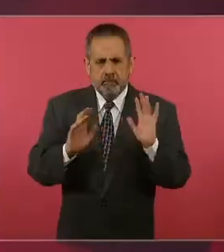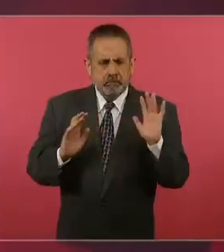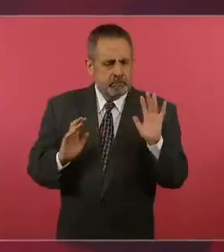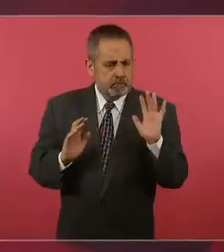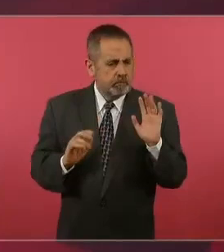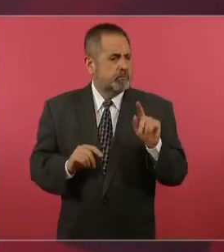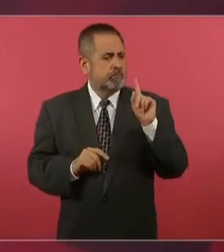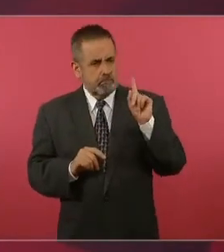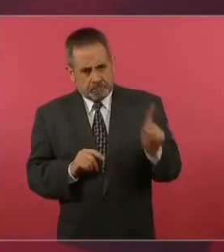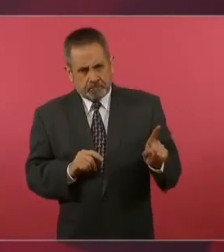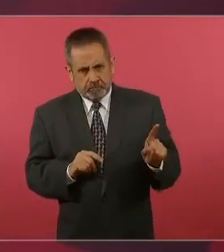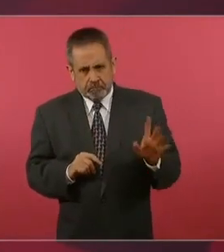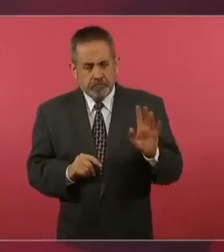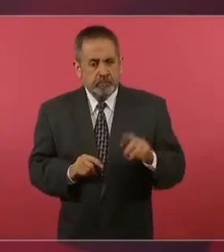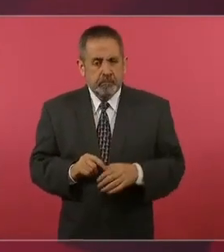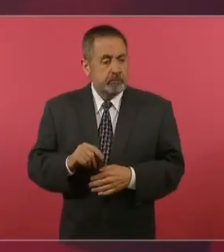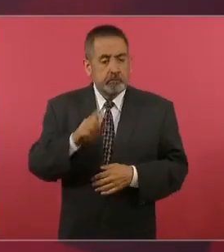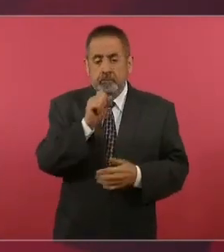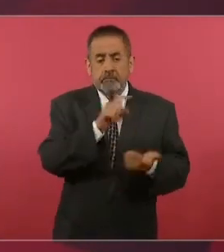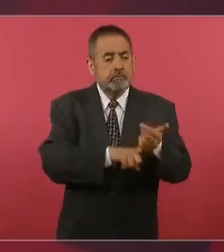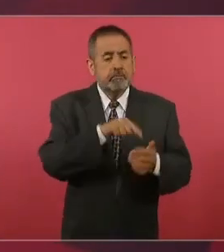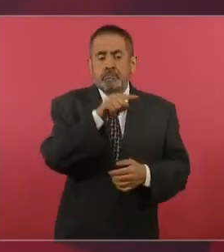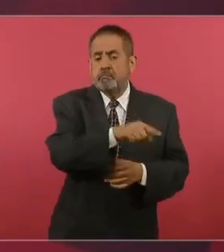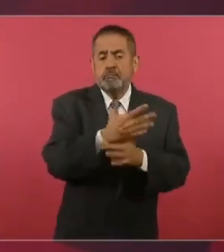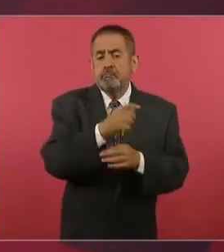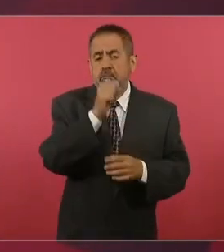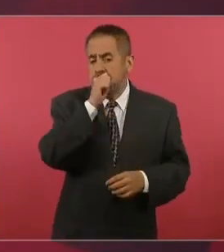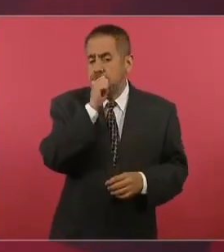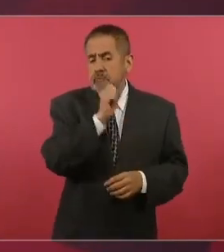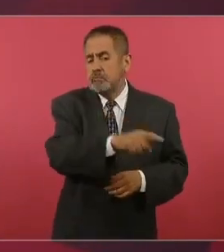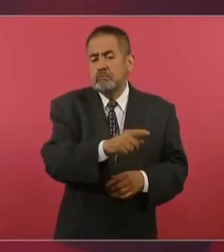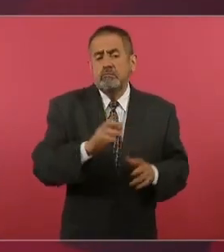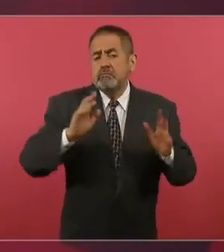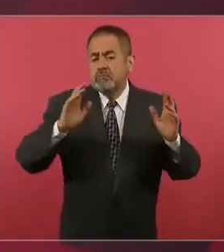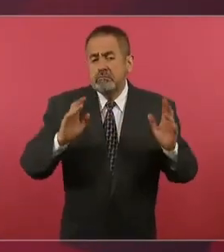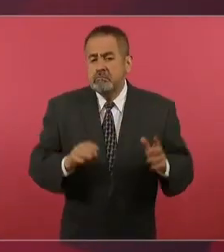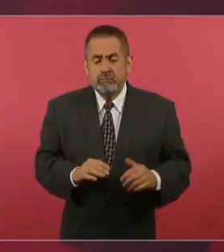pero pues él mismo